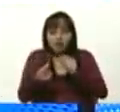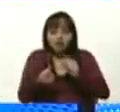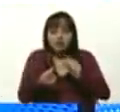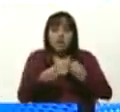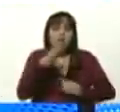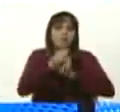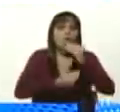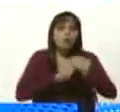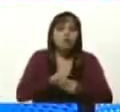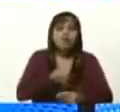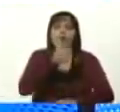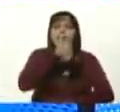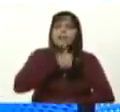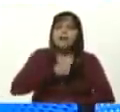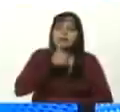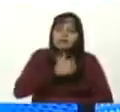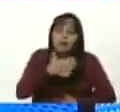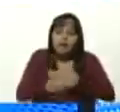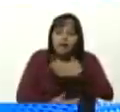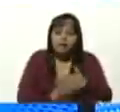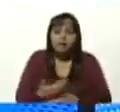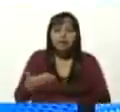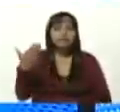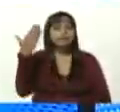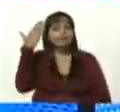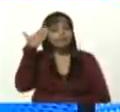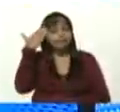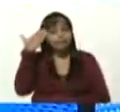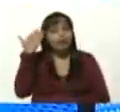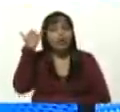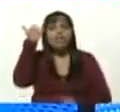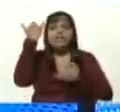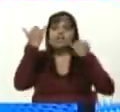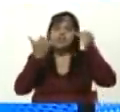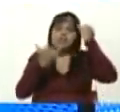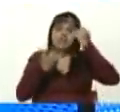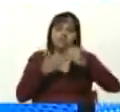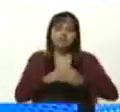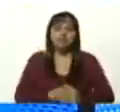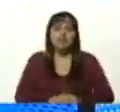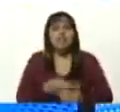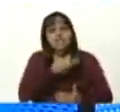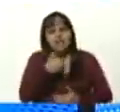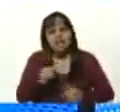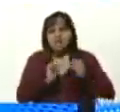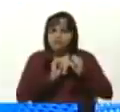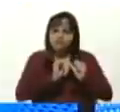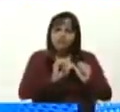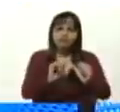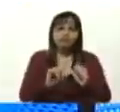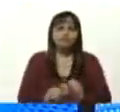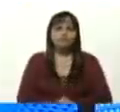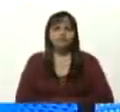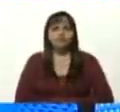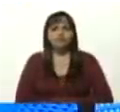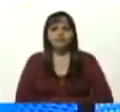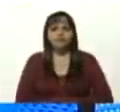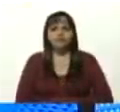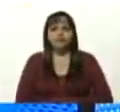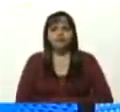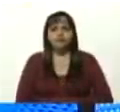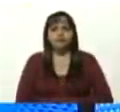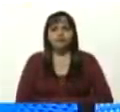con paciencia, con sabiduría, con inteligencia, y que queremos mantener. Así se lo hemos